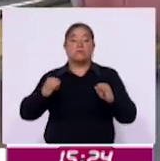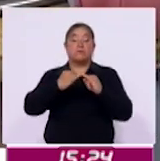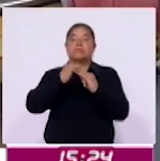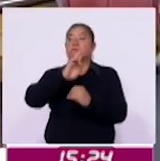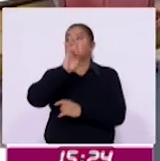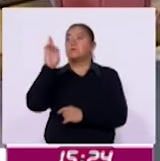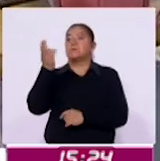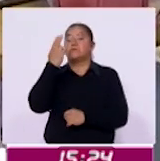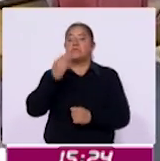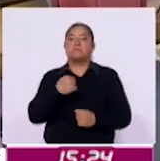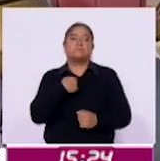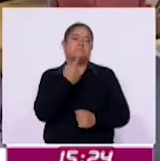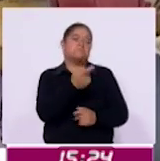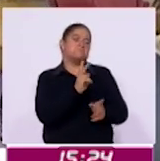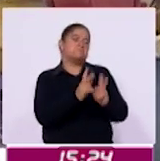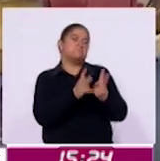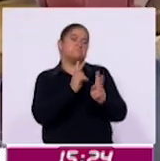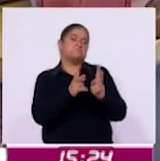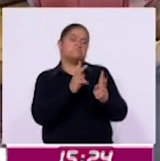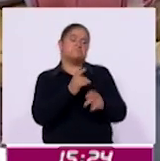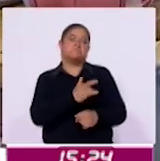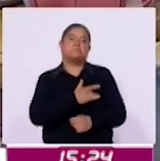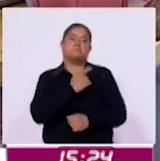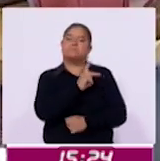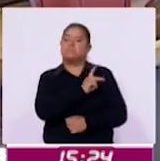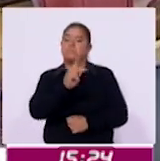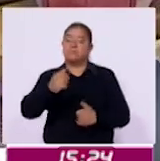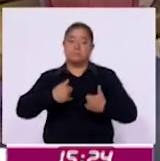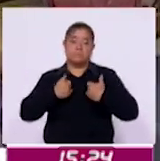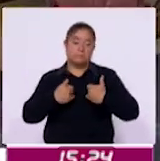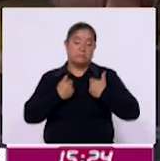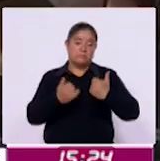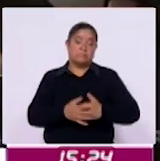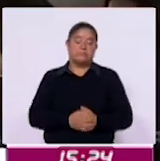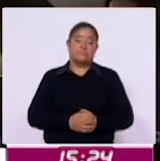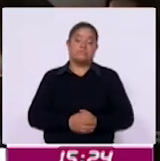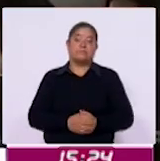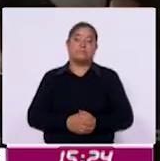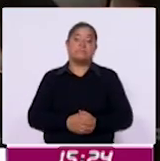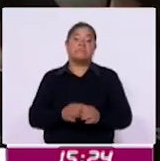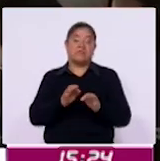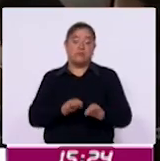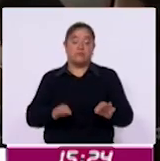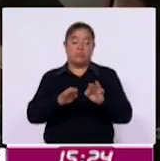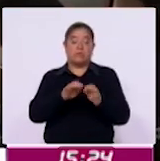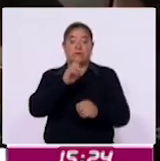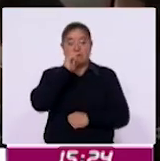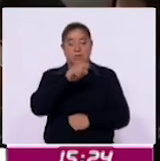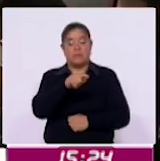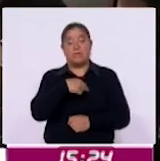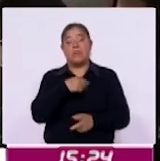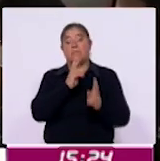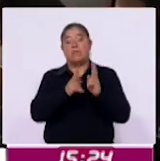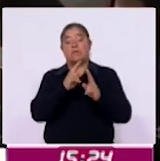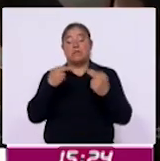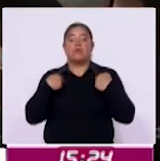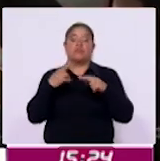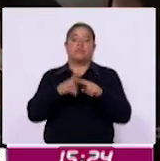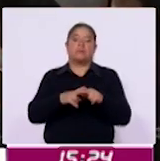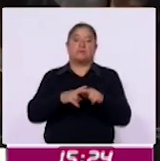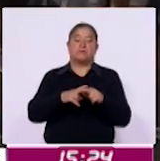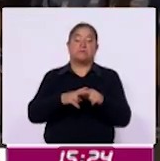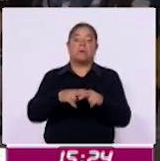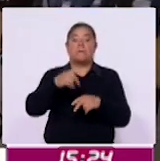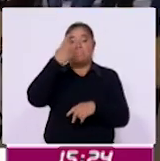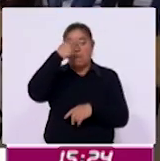superior y platicar y sensibilizar a los jóvenes. También es importante platicar con la planta docente. ¿Para qué? Pues para